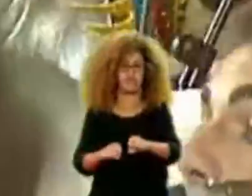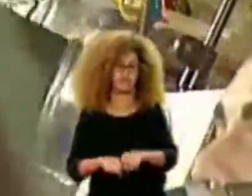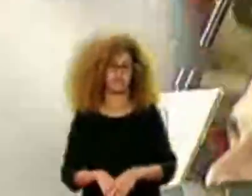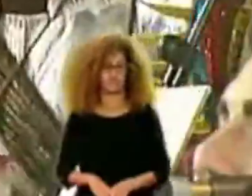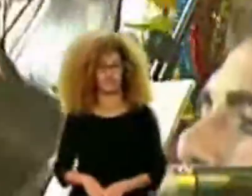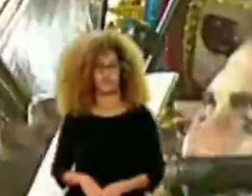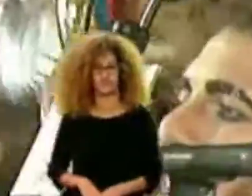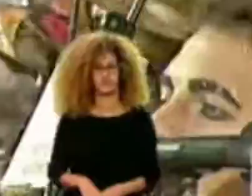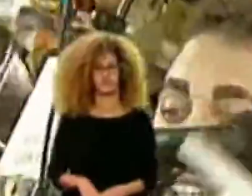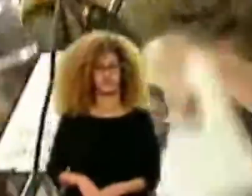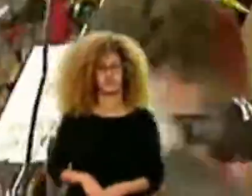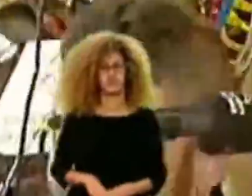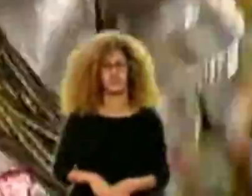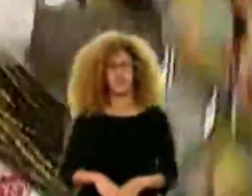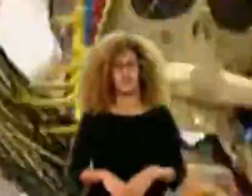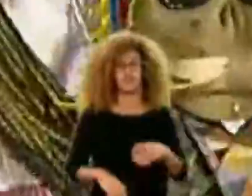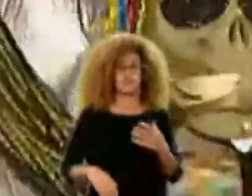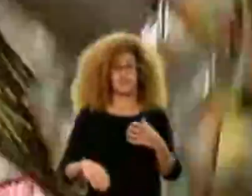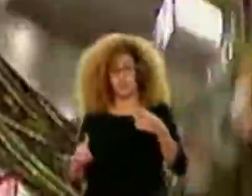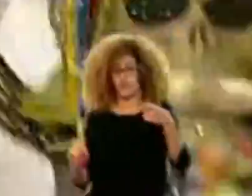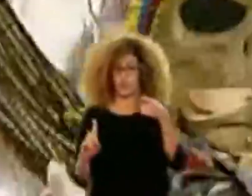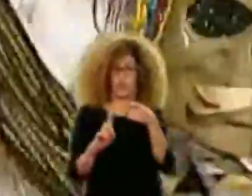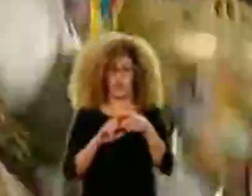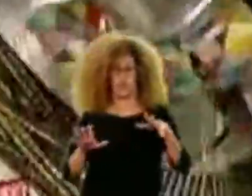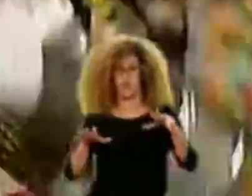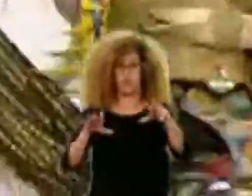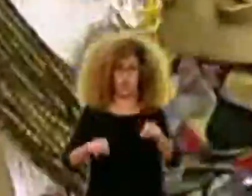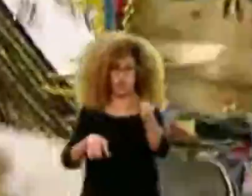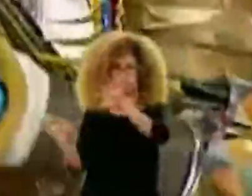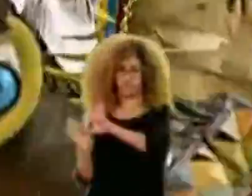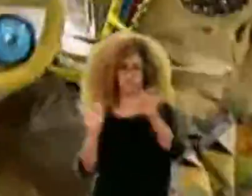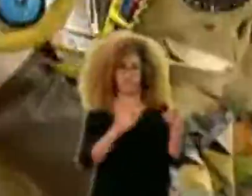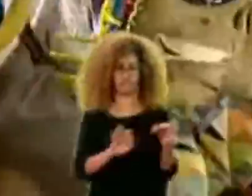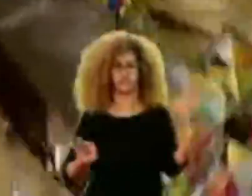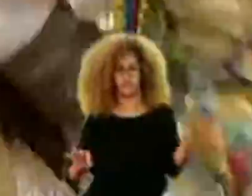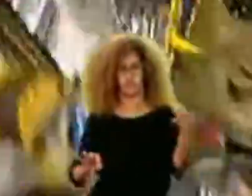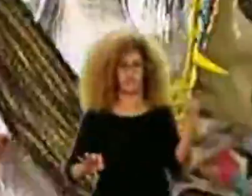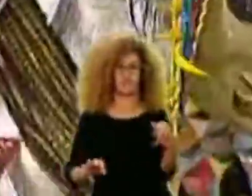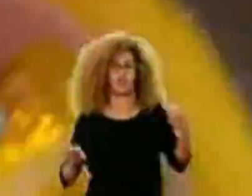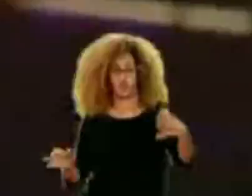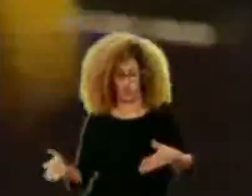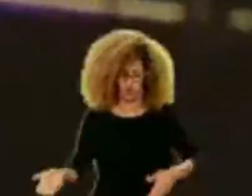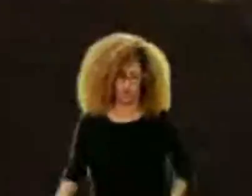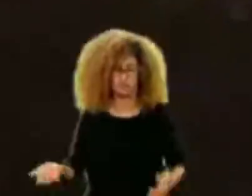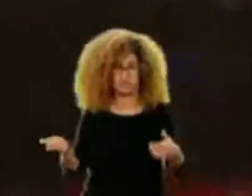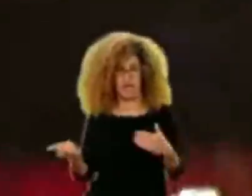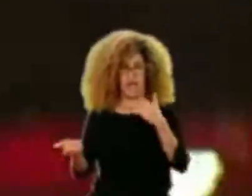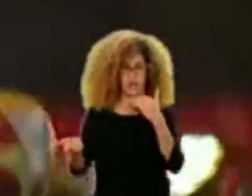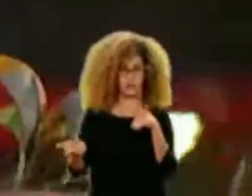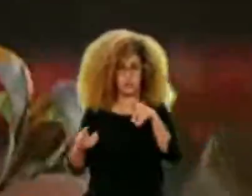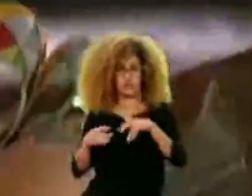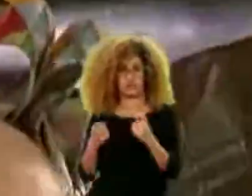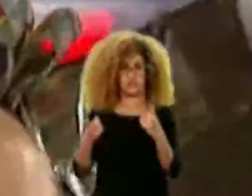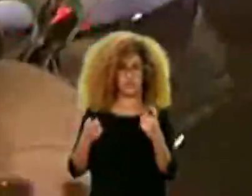conquistadores. Para una conquista te debes preparar con aquel instrumento que puedas necesitar.